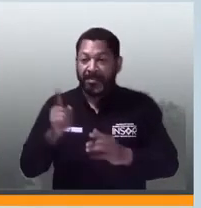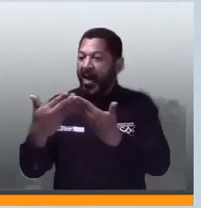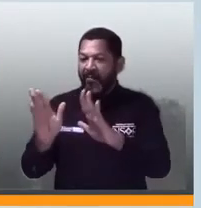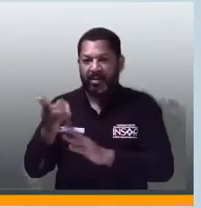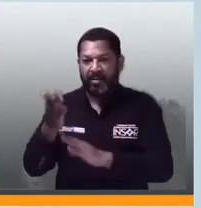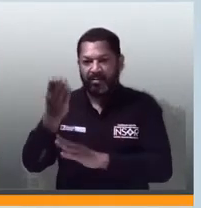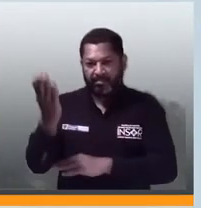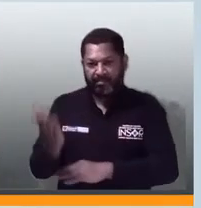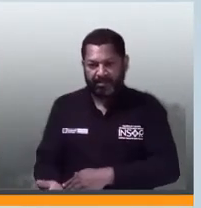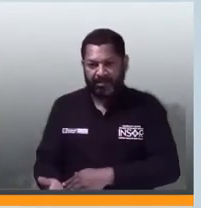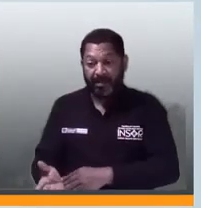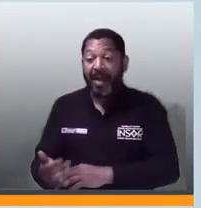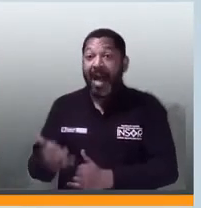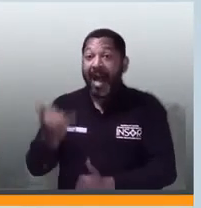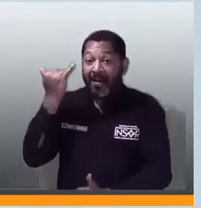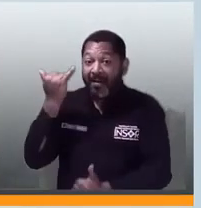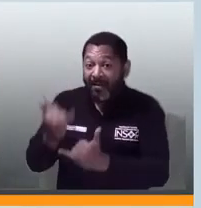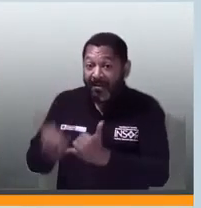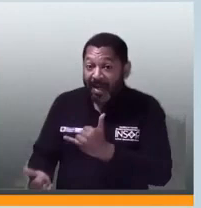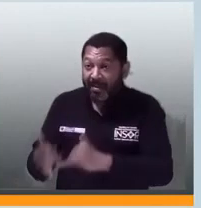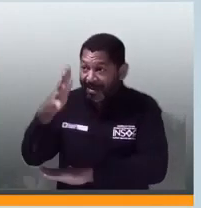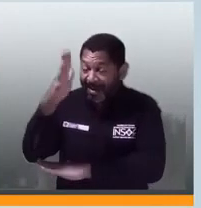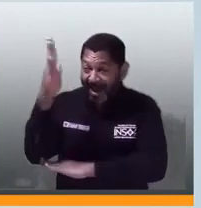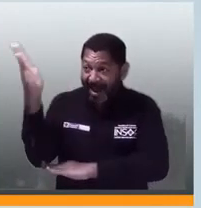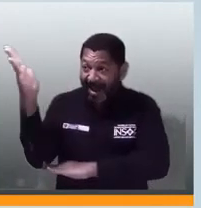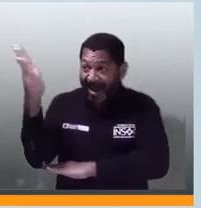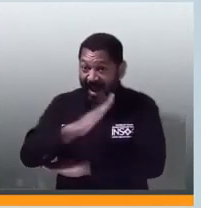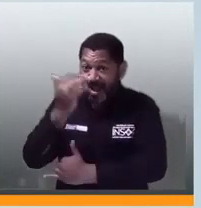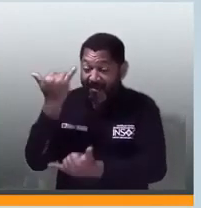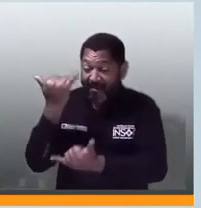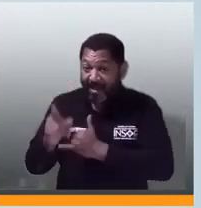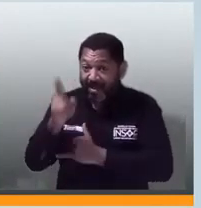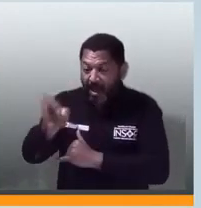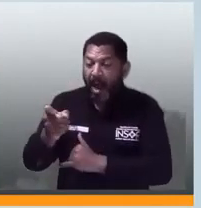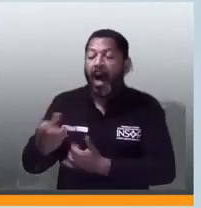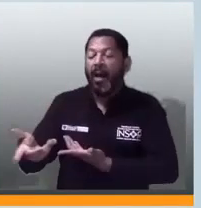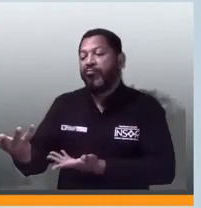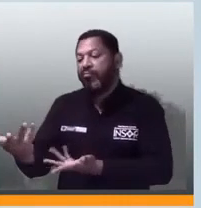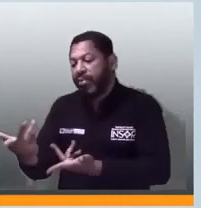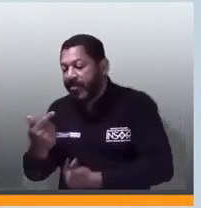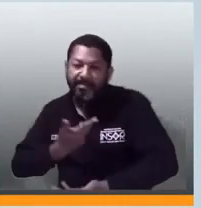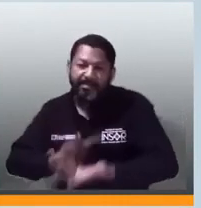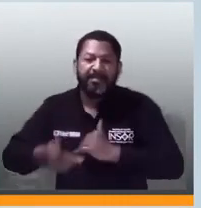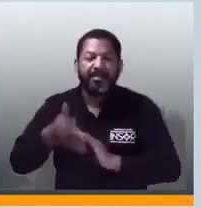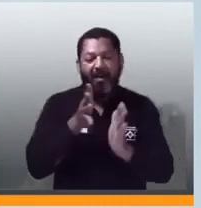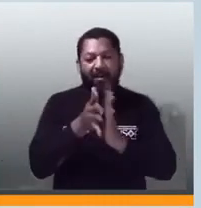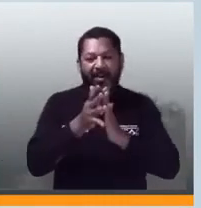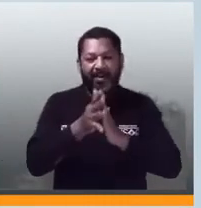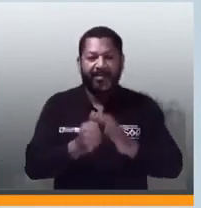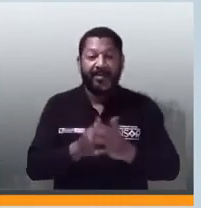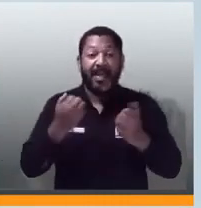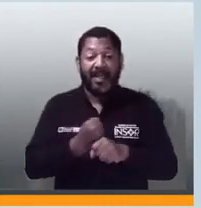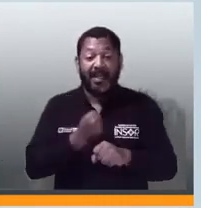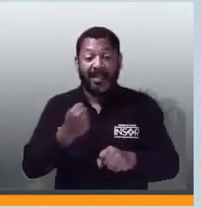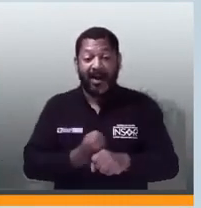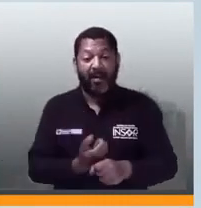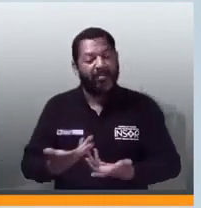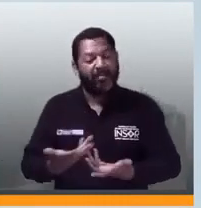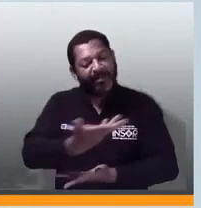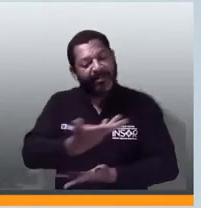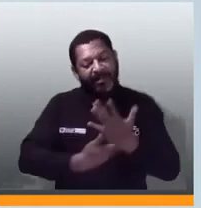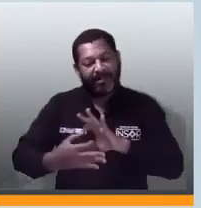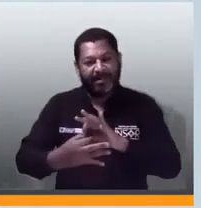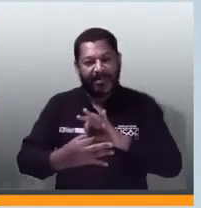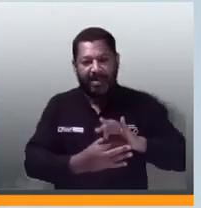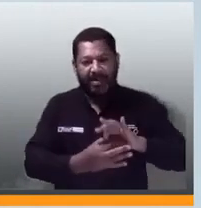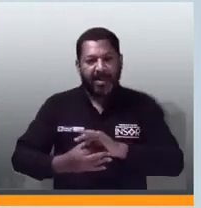este panel va a estar abierto. Al final vamos a estar socializando esta información. Esto es un trabajo colaborativo. Es que es la importancia de